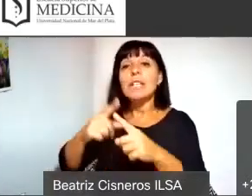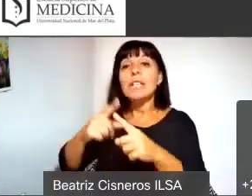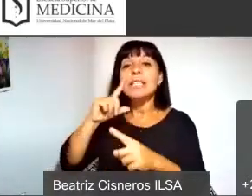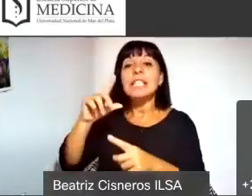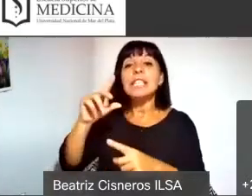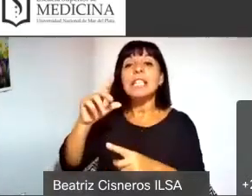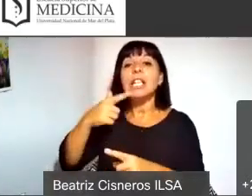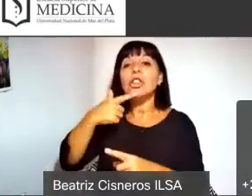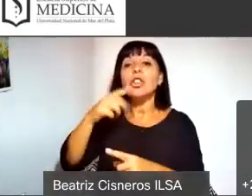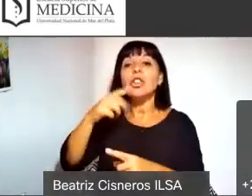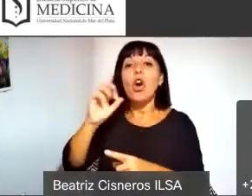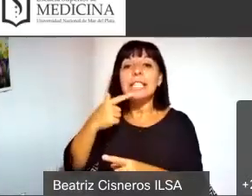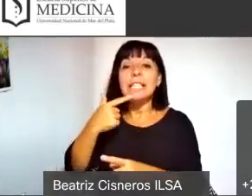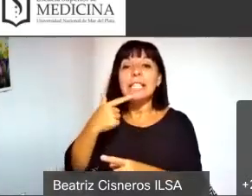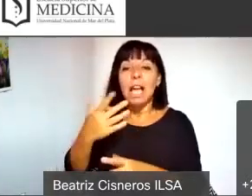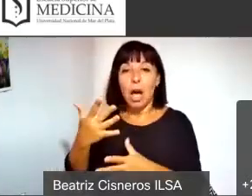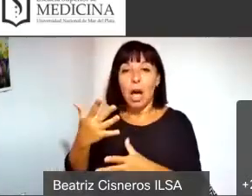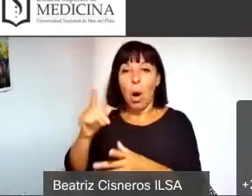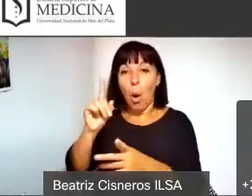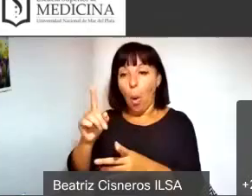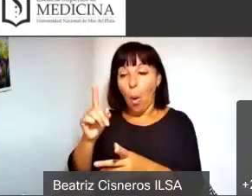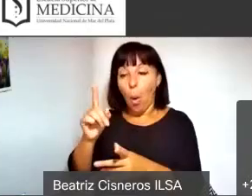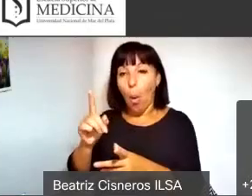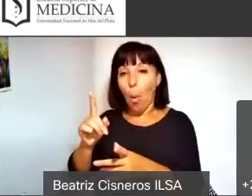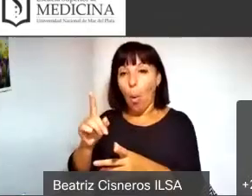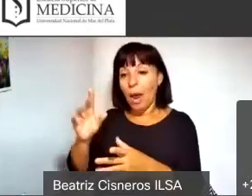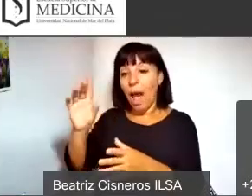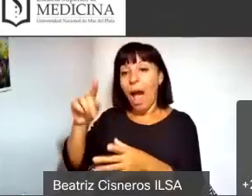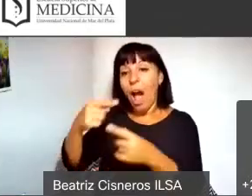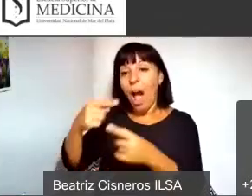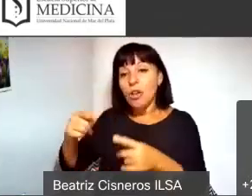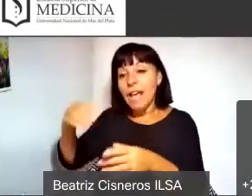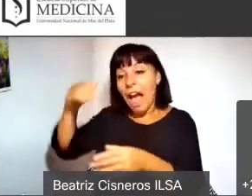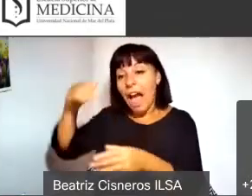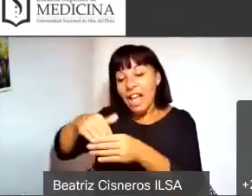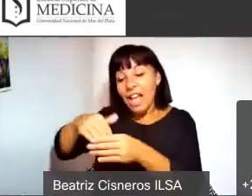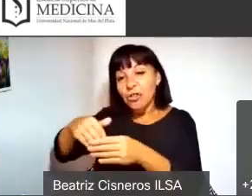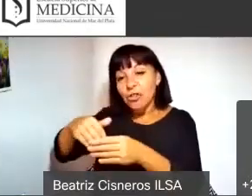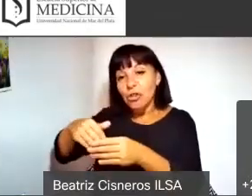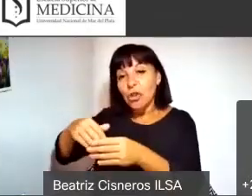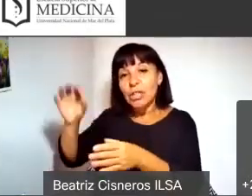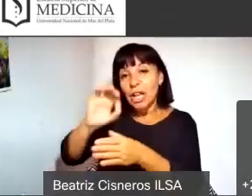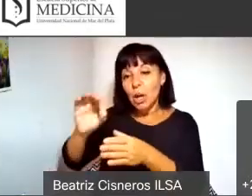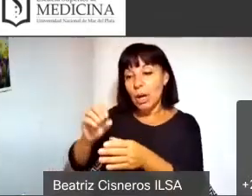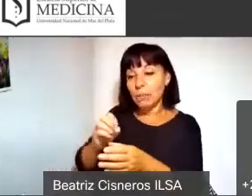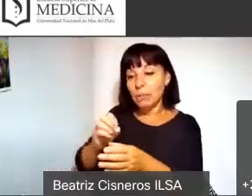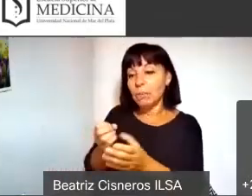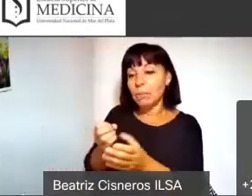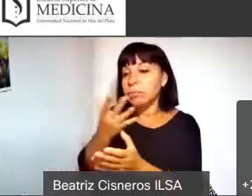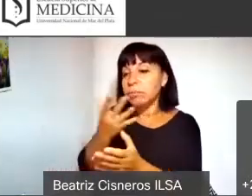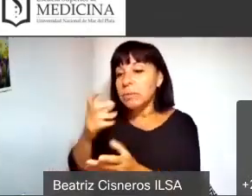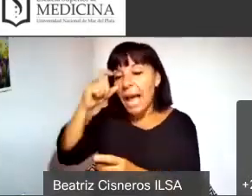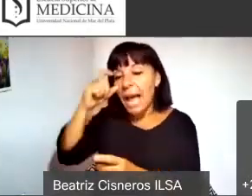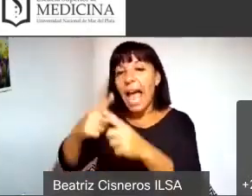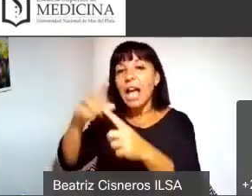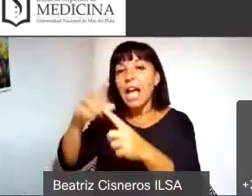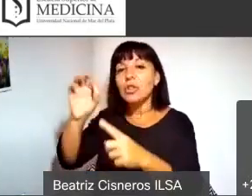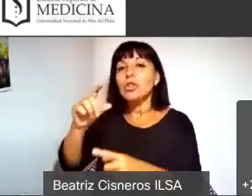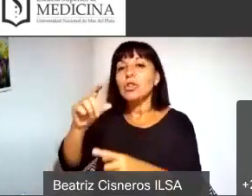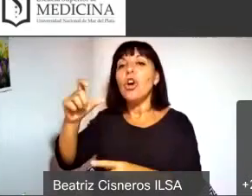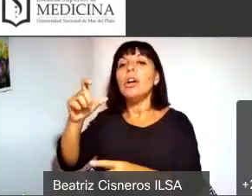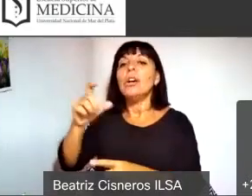de la célula está siendo eliminado, está siendo vertido hacia el exterior. Esta es la exocitosis, ¿sí?